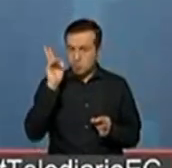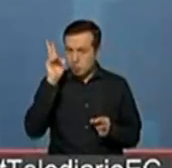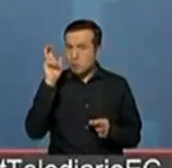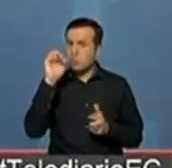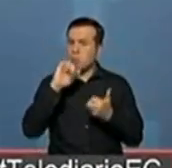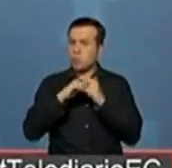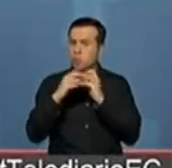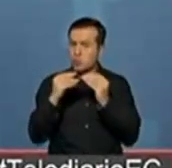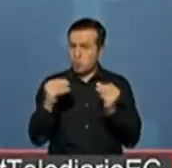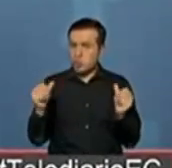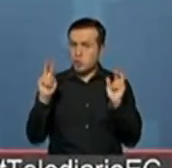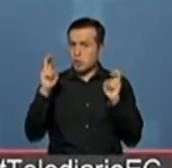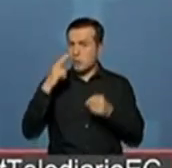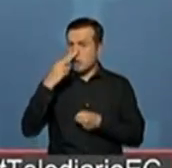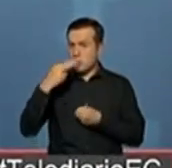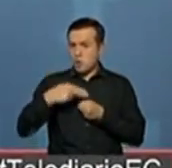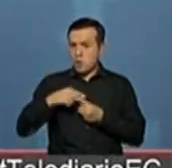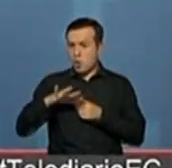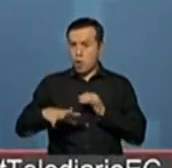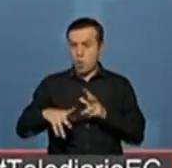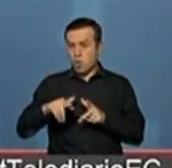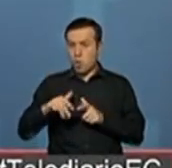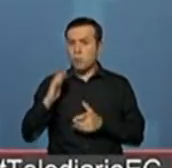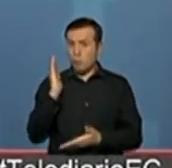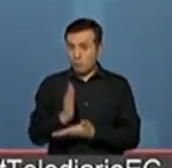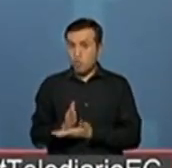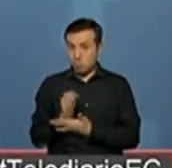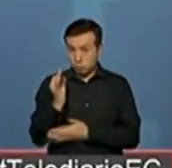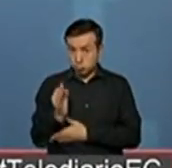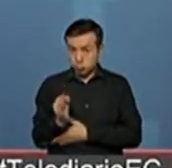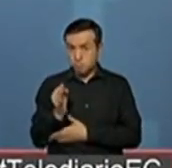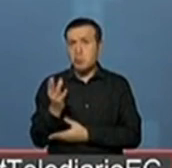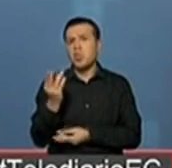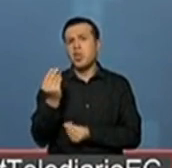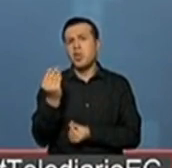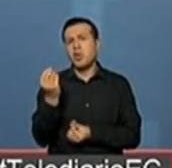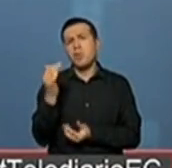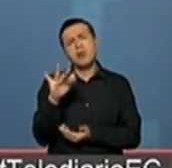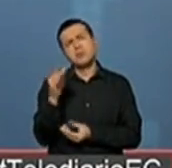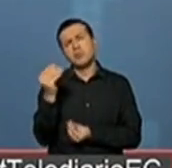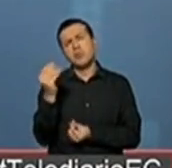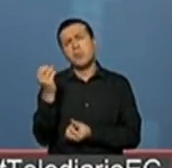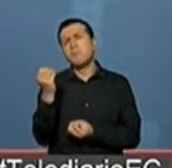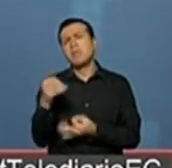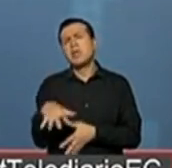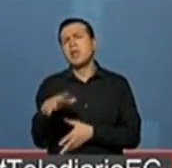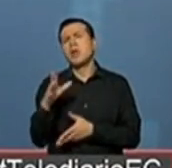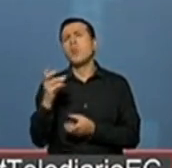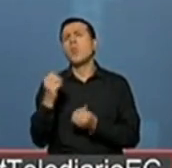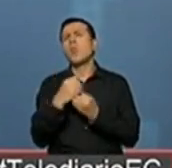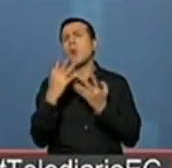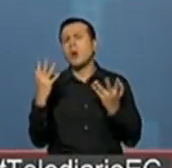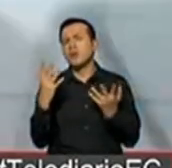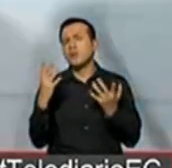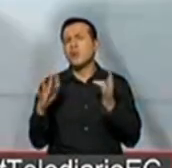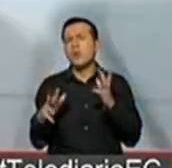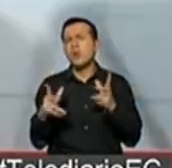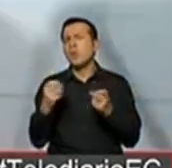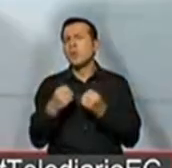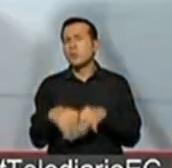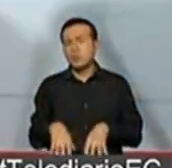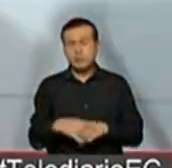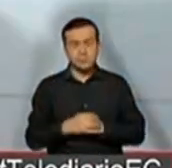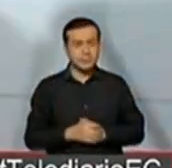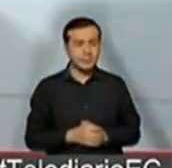caso el tema del contrabando en el país? ¿Más o menos se puede calcular cuáles son las pérdidas que tiene el Ecuador con el contrabando o es muy difícil? Mire,